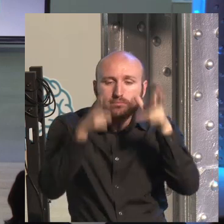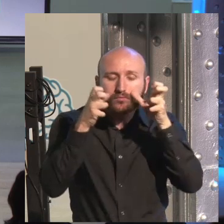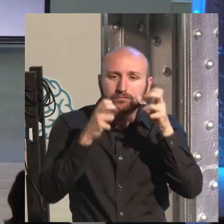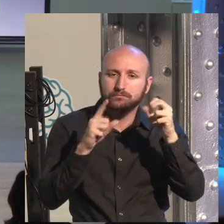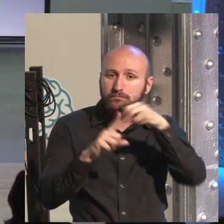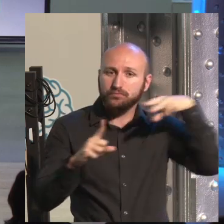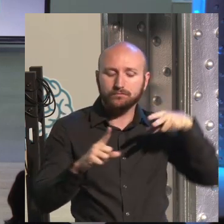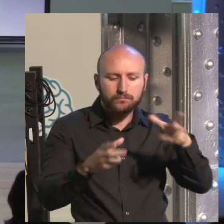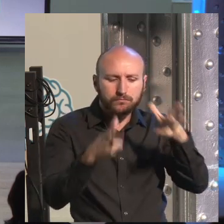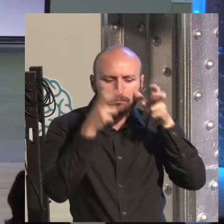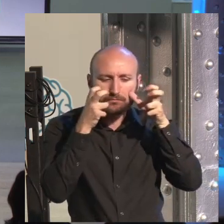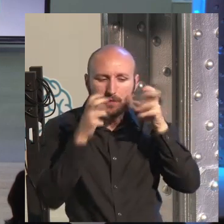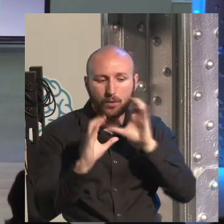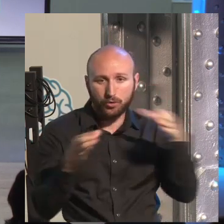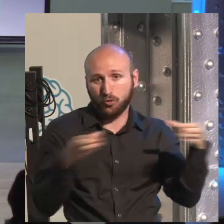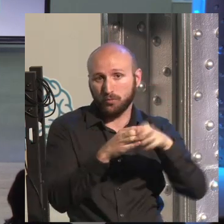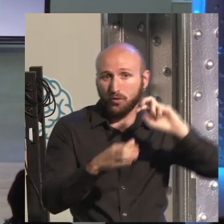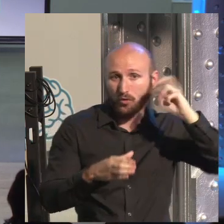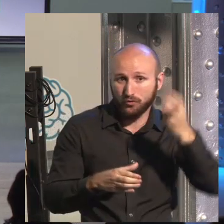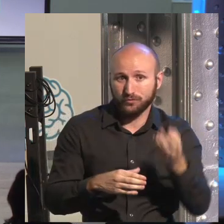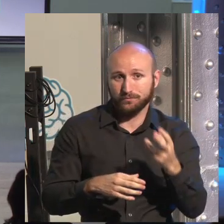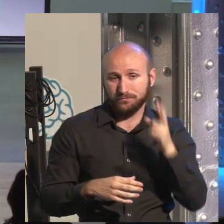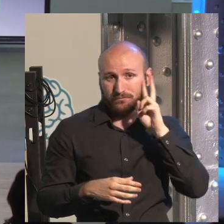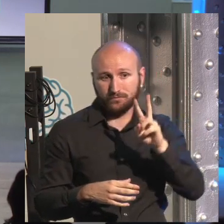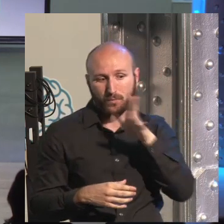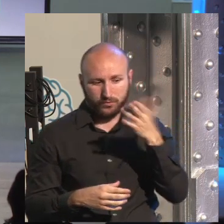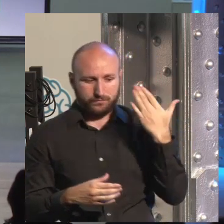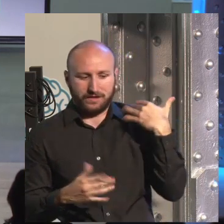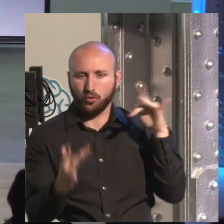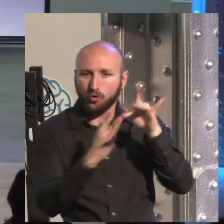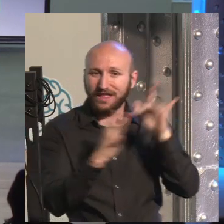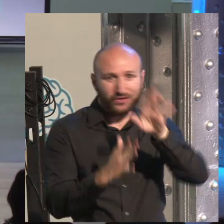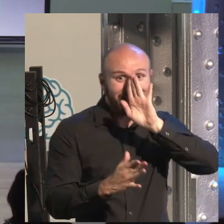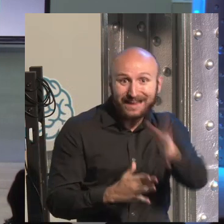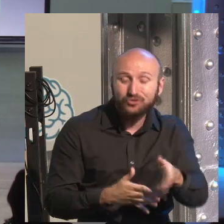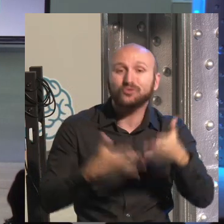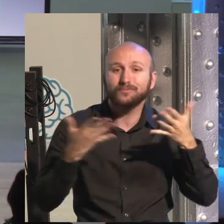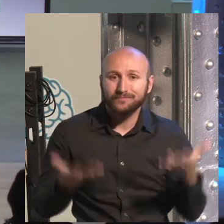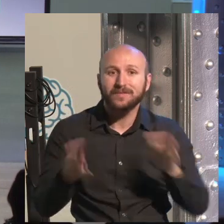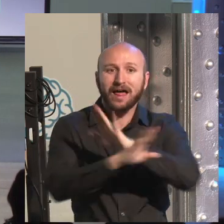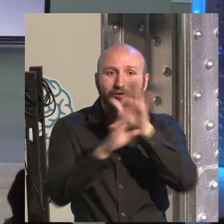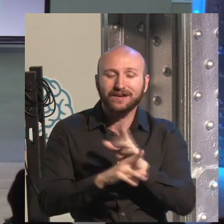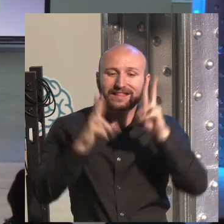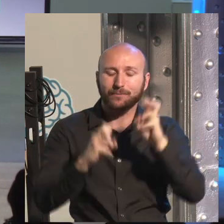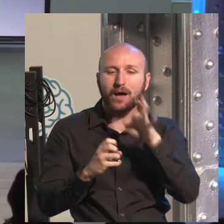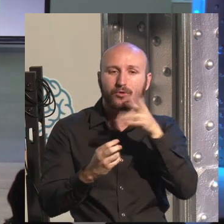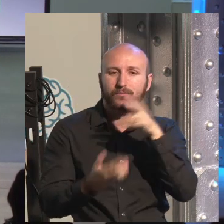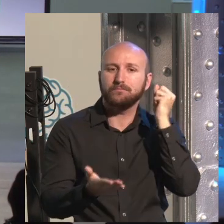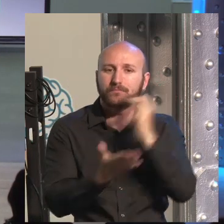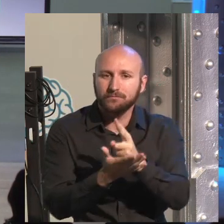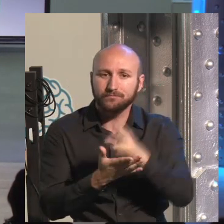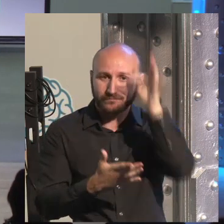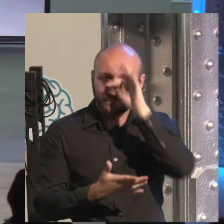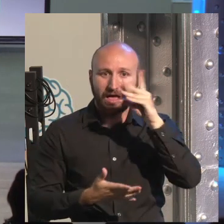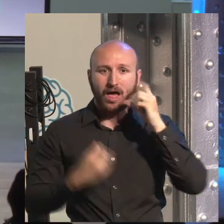su impresión de ellos, en el trato tan directo como tenía con ellos, fue exactamente lo opuesto a la de Darwin. Lo que